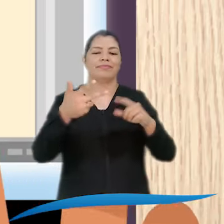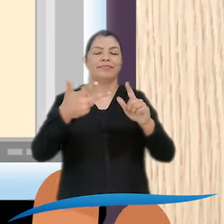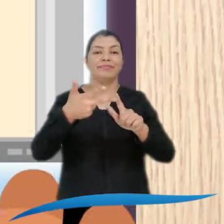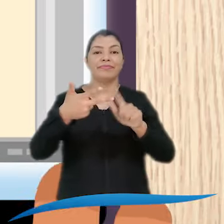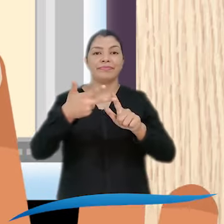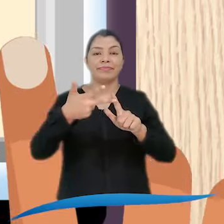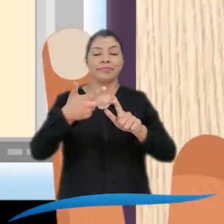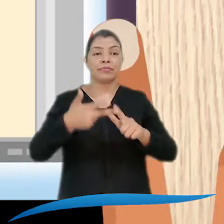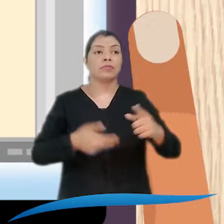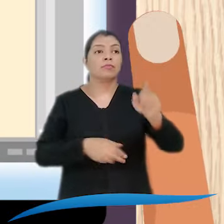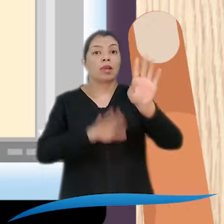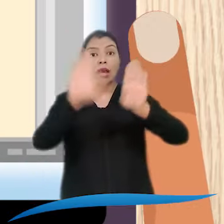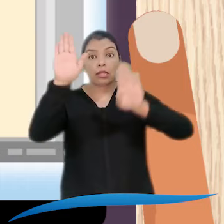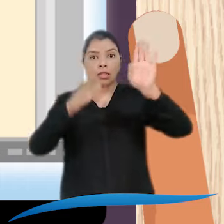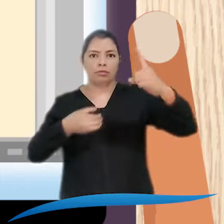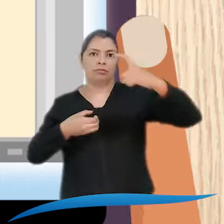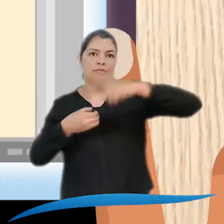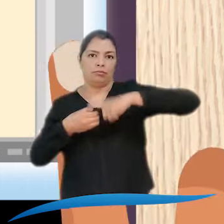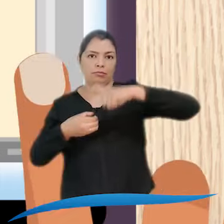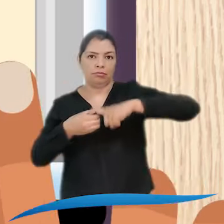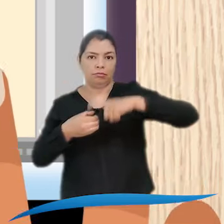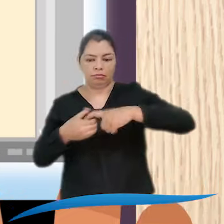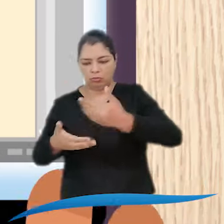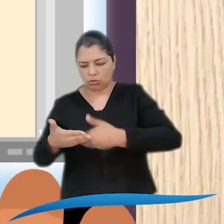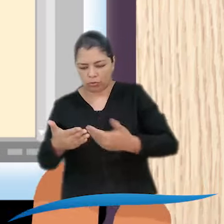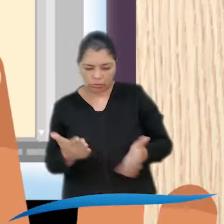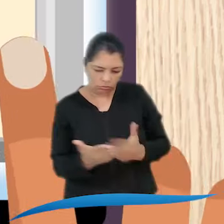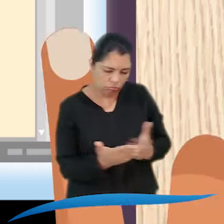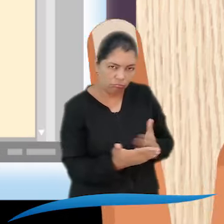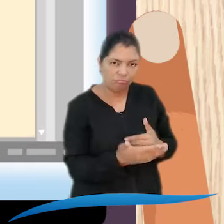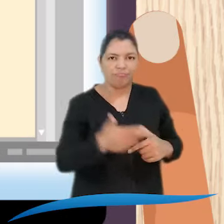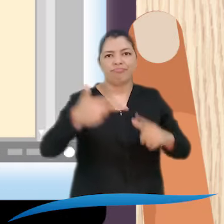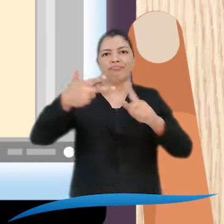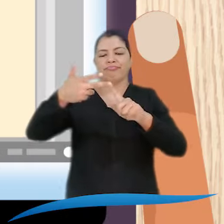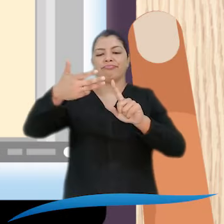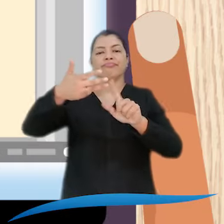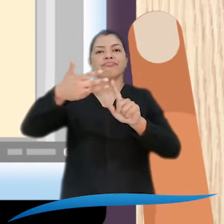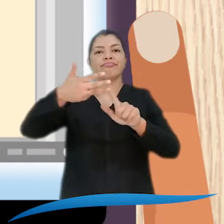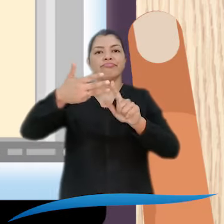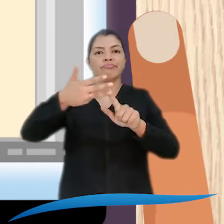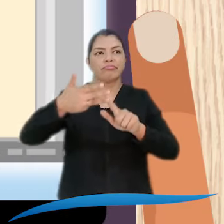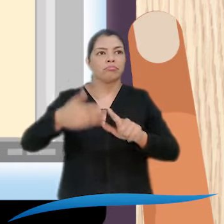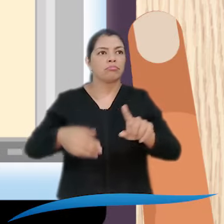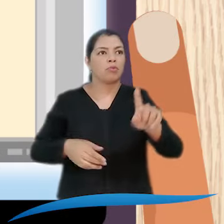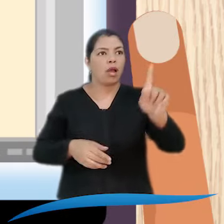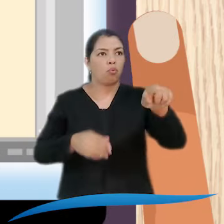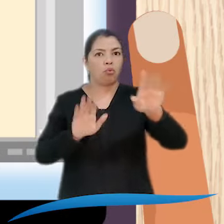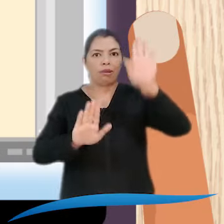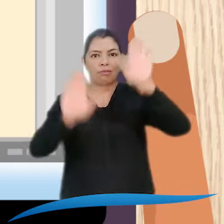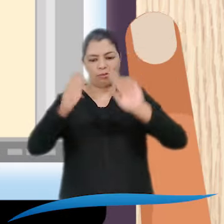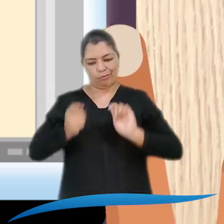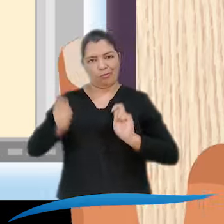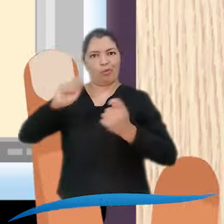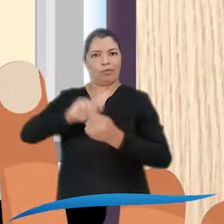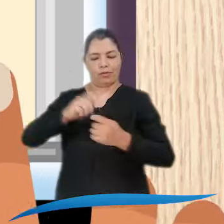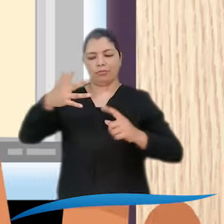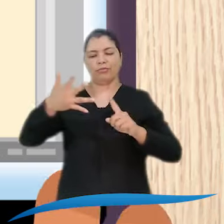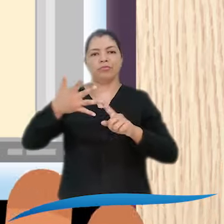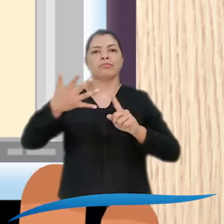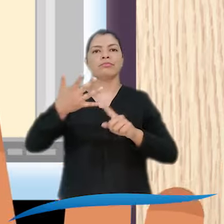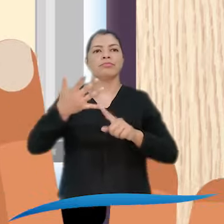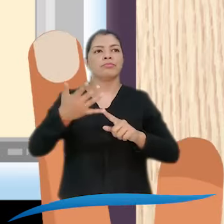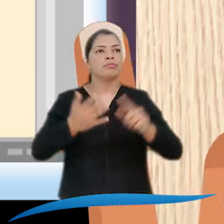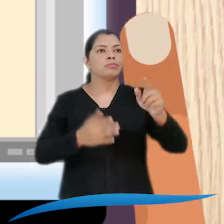convocatoria pública. 2. Convocatoria pública. 3. Inscripción de candidatos y revisión de